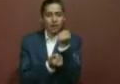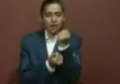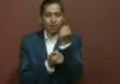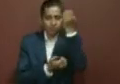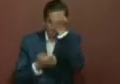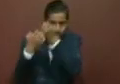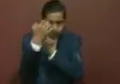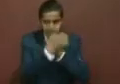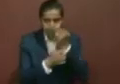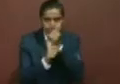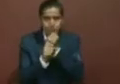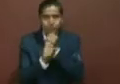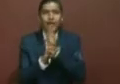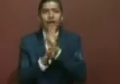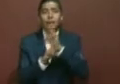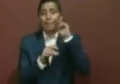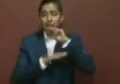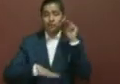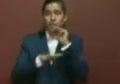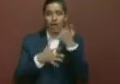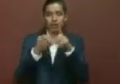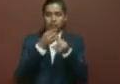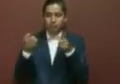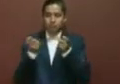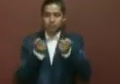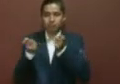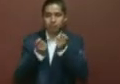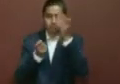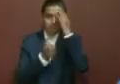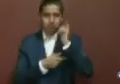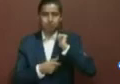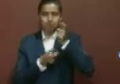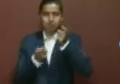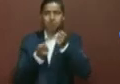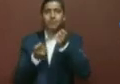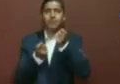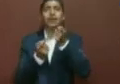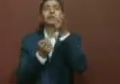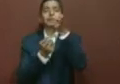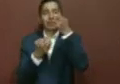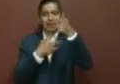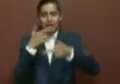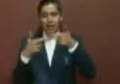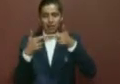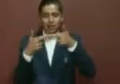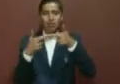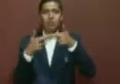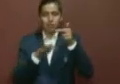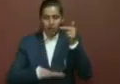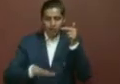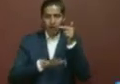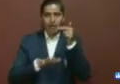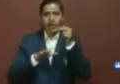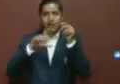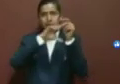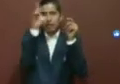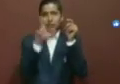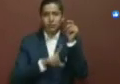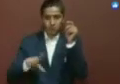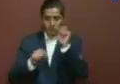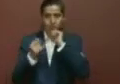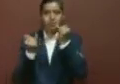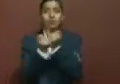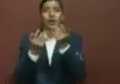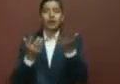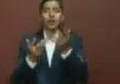Michoacán fue uno de los estados que lo realizó, y por lo tanto se va a llevar a cabo el regional y la nacional. Y estamos